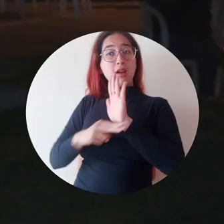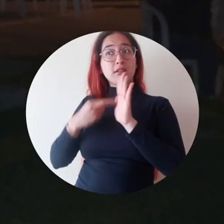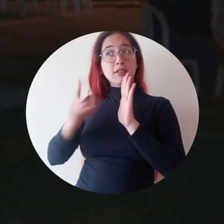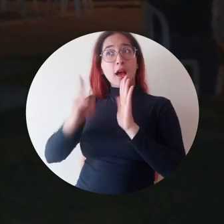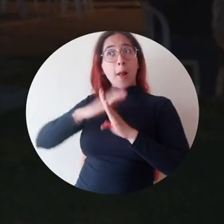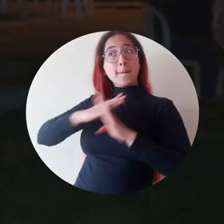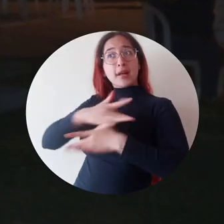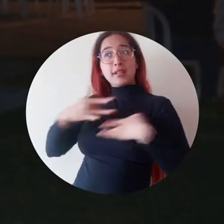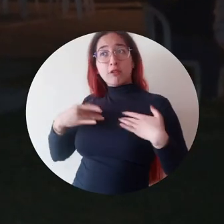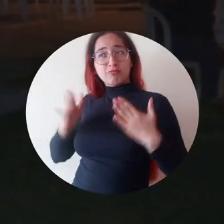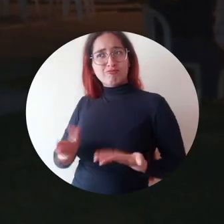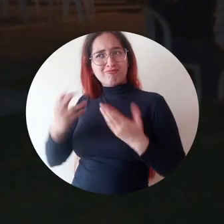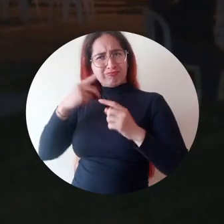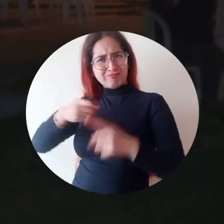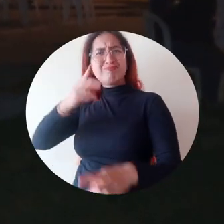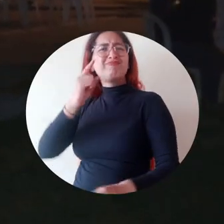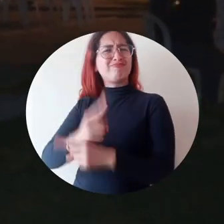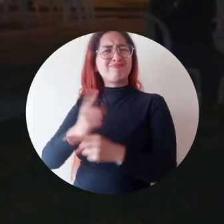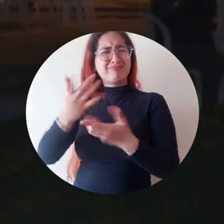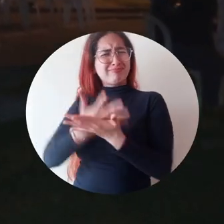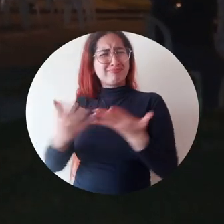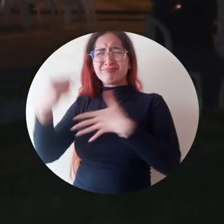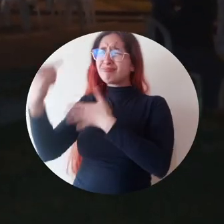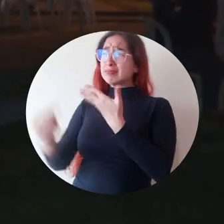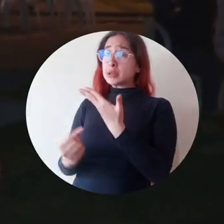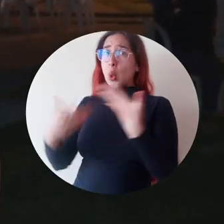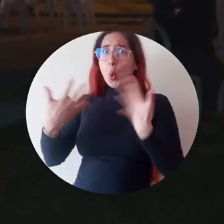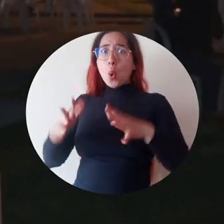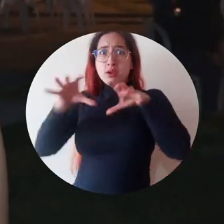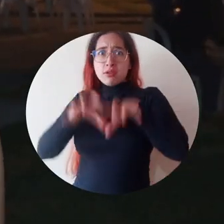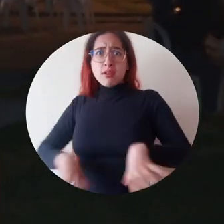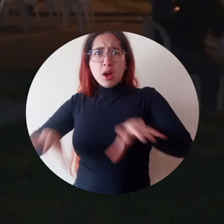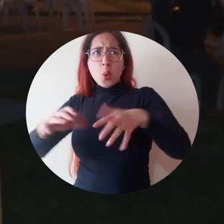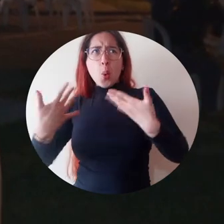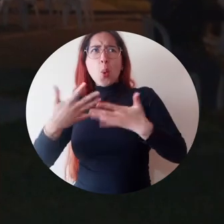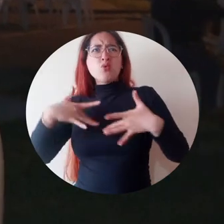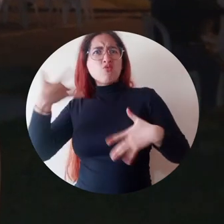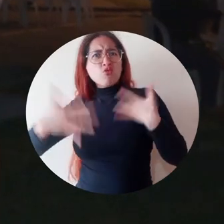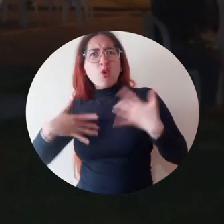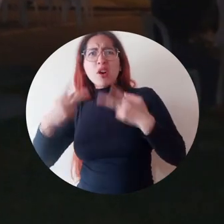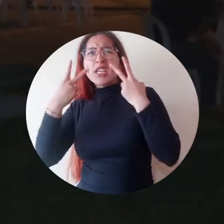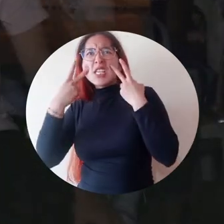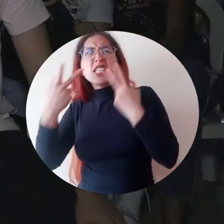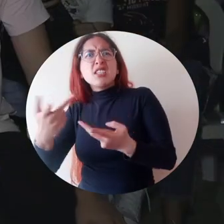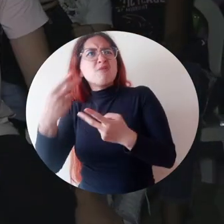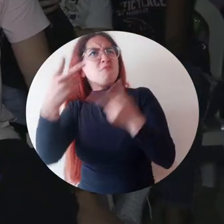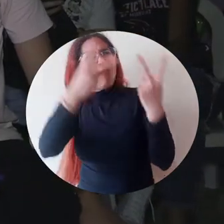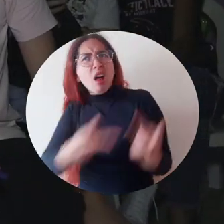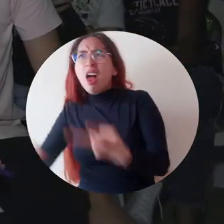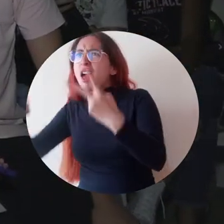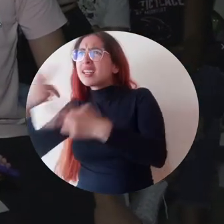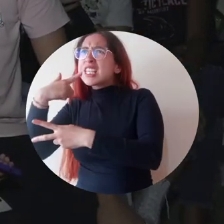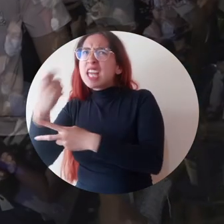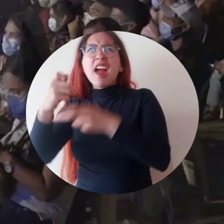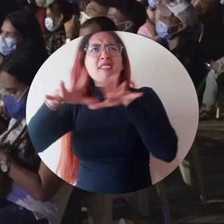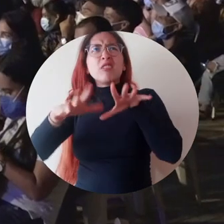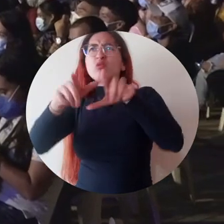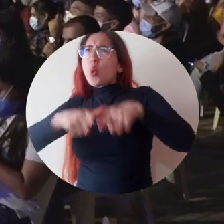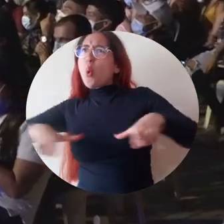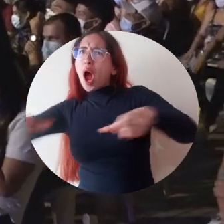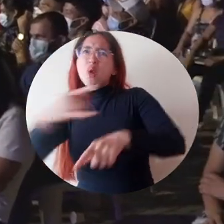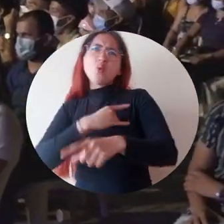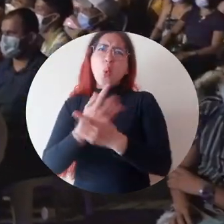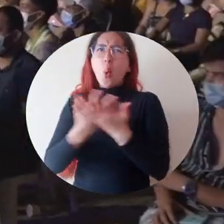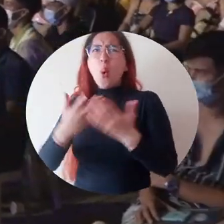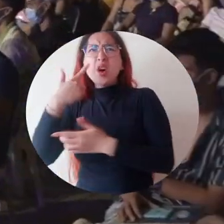La verdad me parece una actividad súper buena porque permite que conozcamos el campus antes de ingresar a las clases presenciales y que